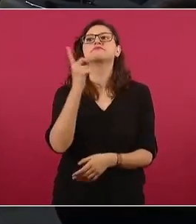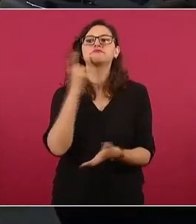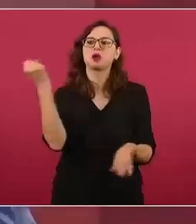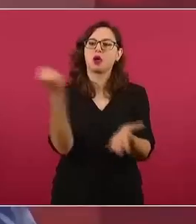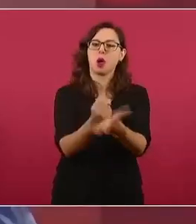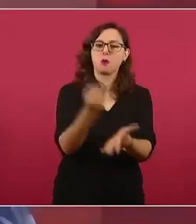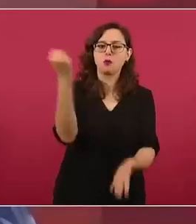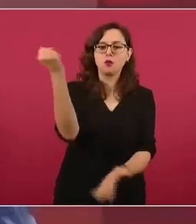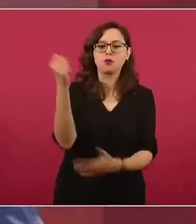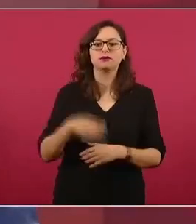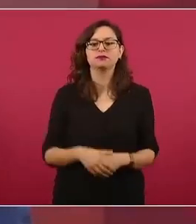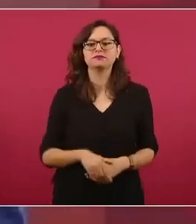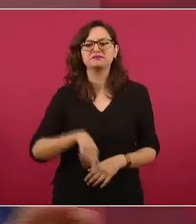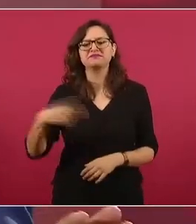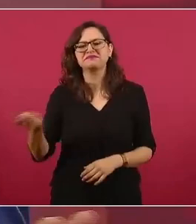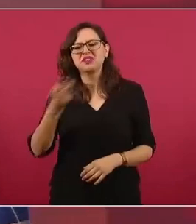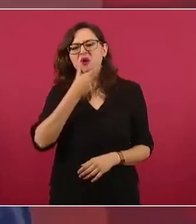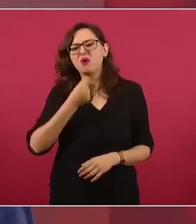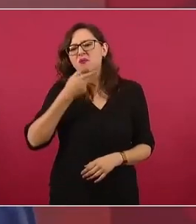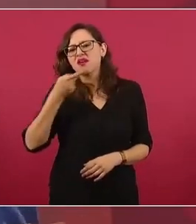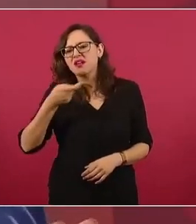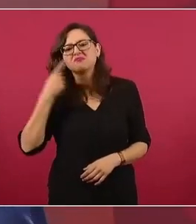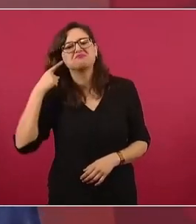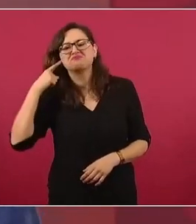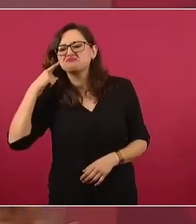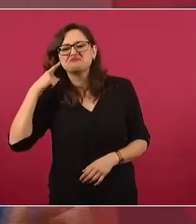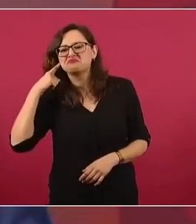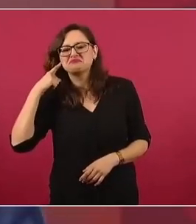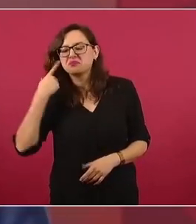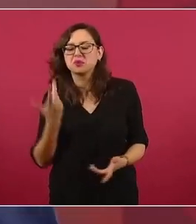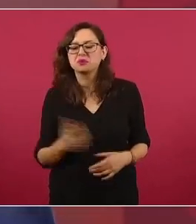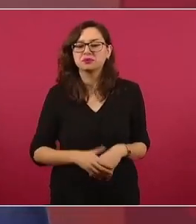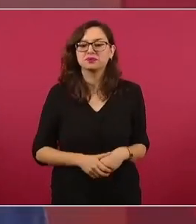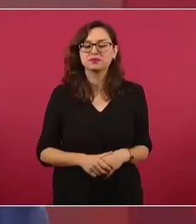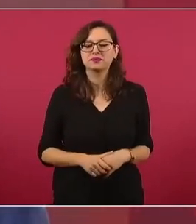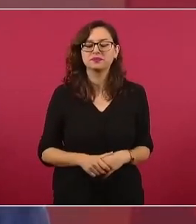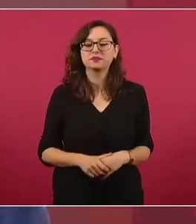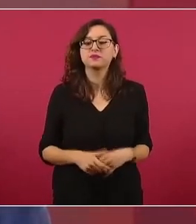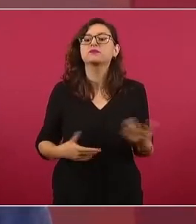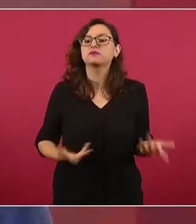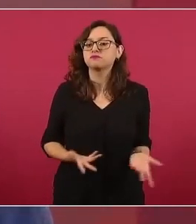sí, cualquier persona puede ser juzgado,